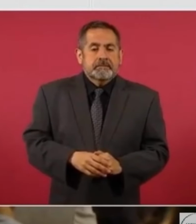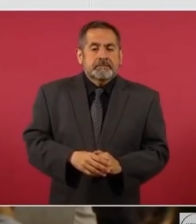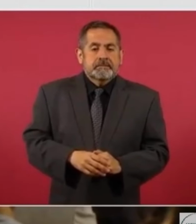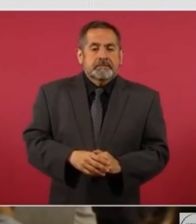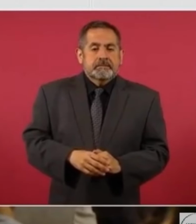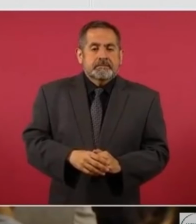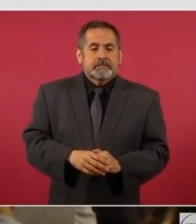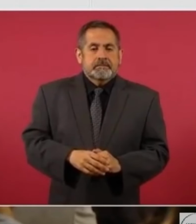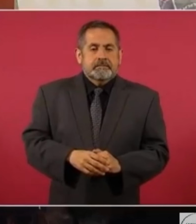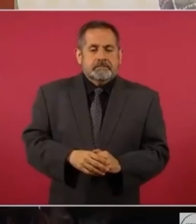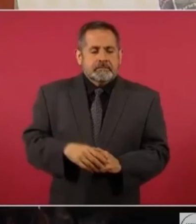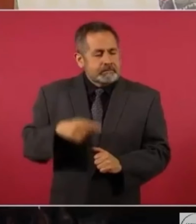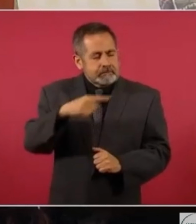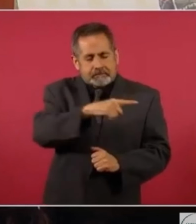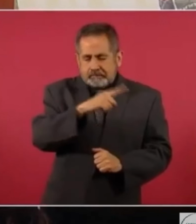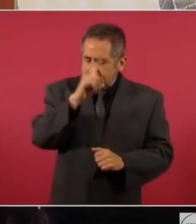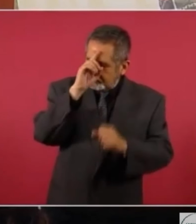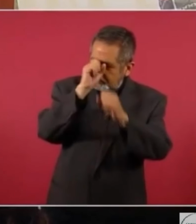Qué profético.